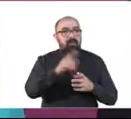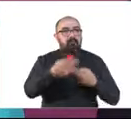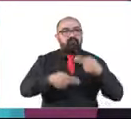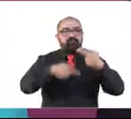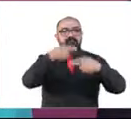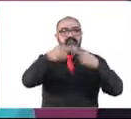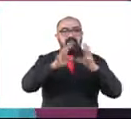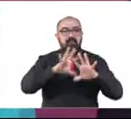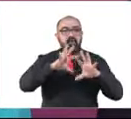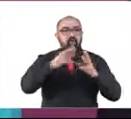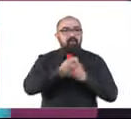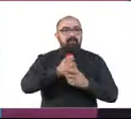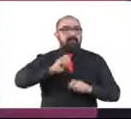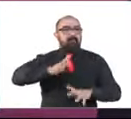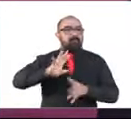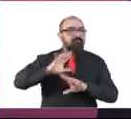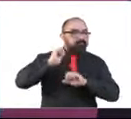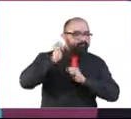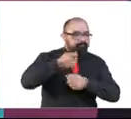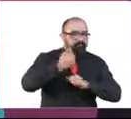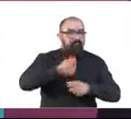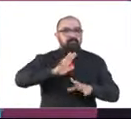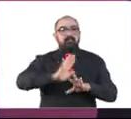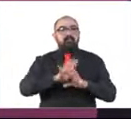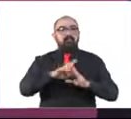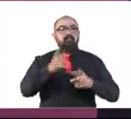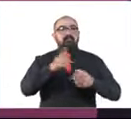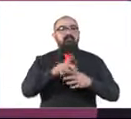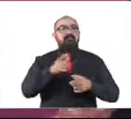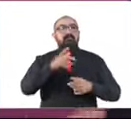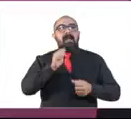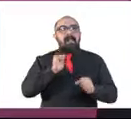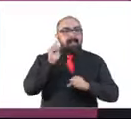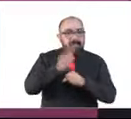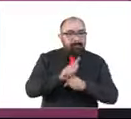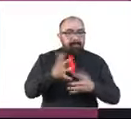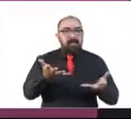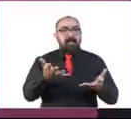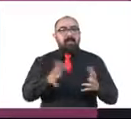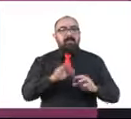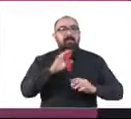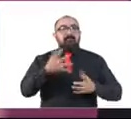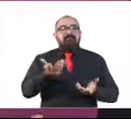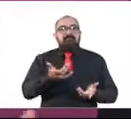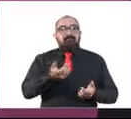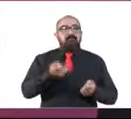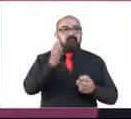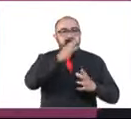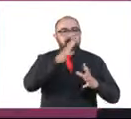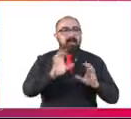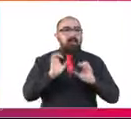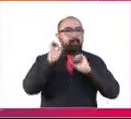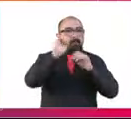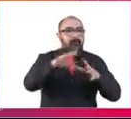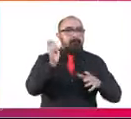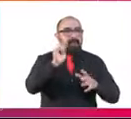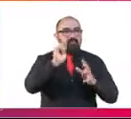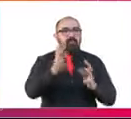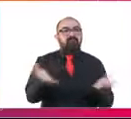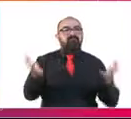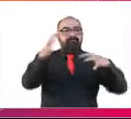prácticas agrícolas, prácticas ganaderas, rellenos sanitarios y muchas otras actividades que